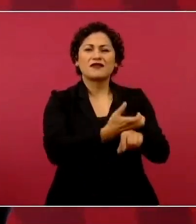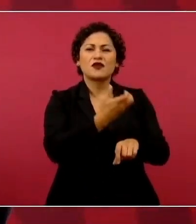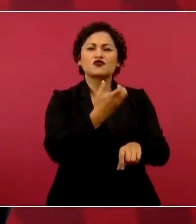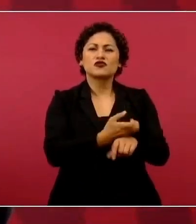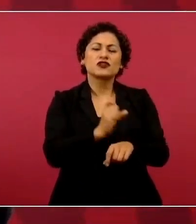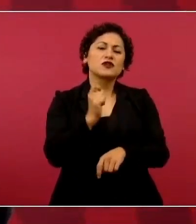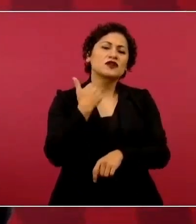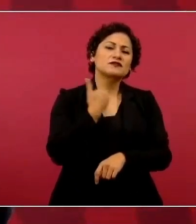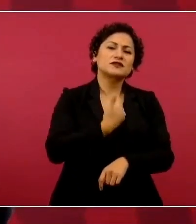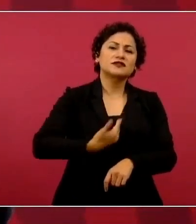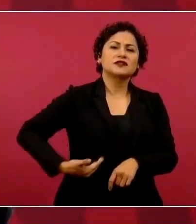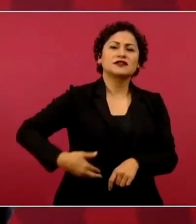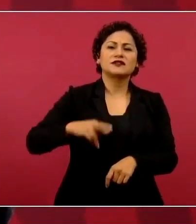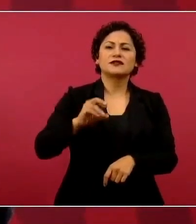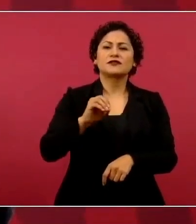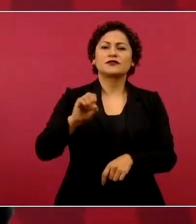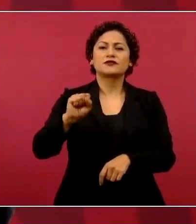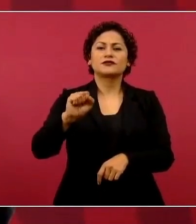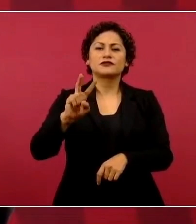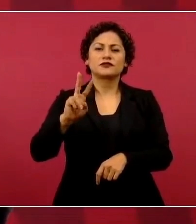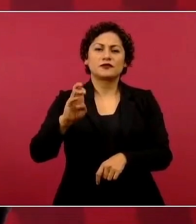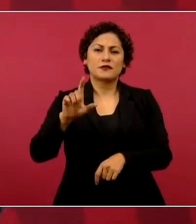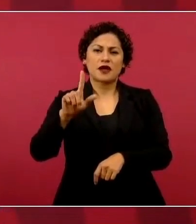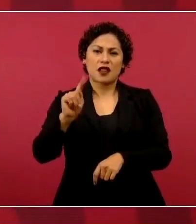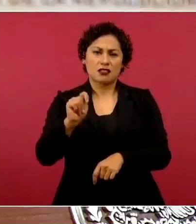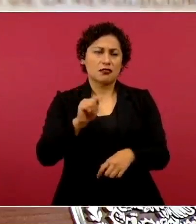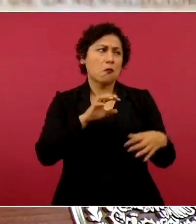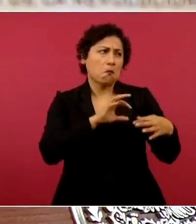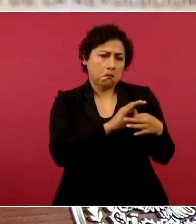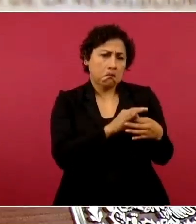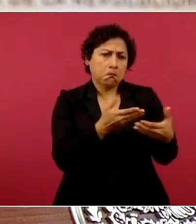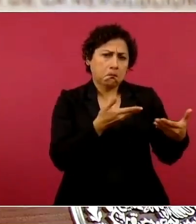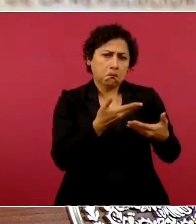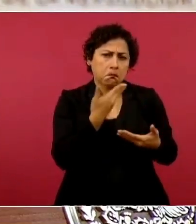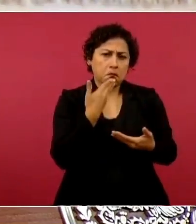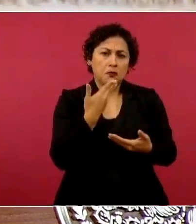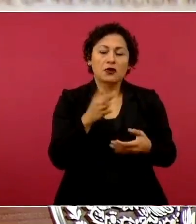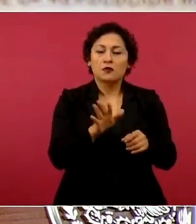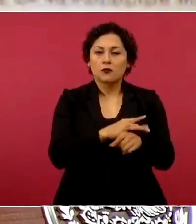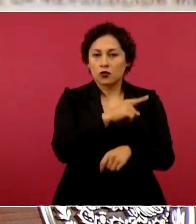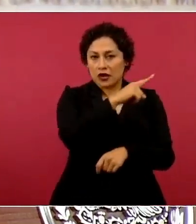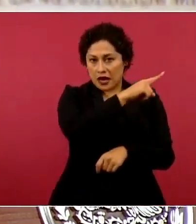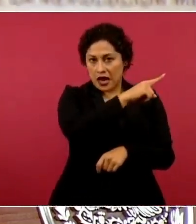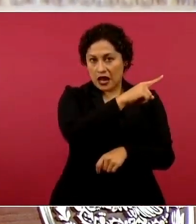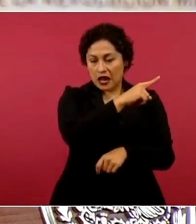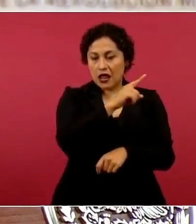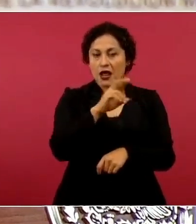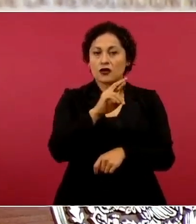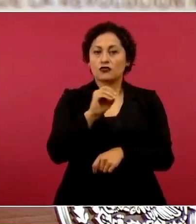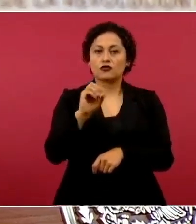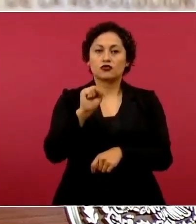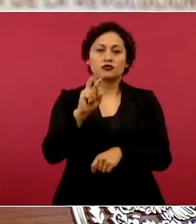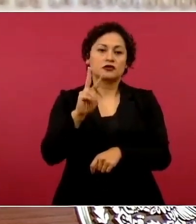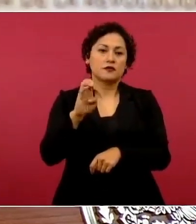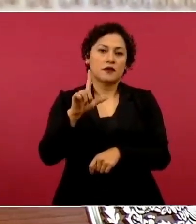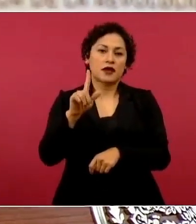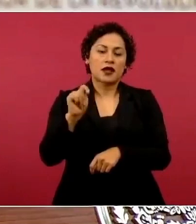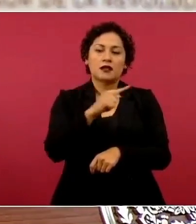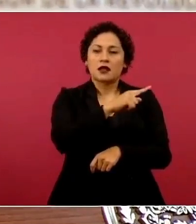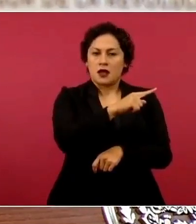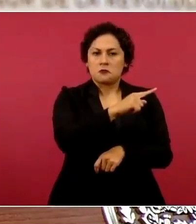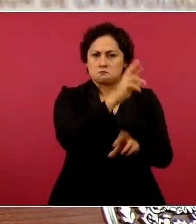muy buena relación. El presidente Roosevelt fue muy respetuoso de México, fue respetuoso de la